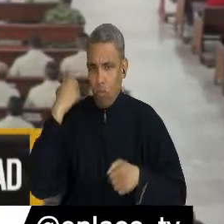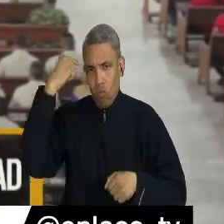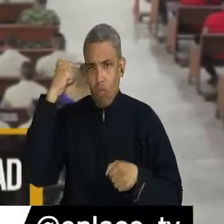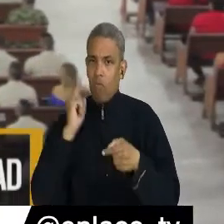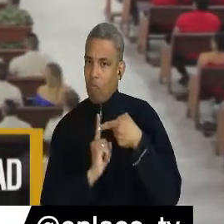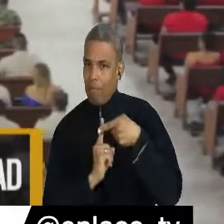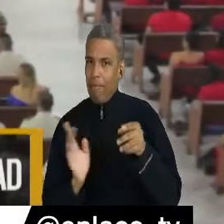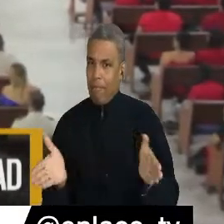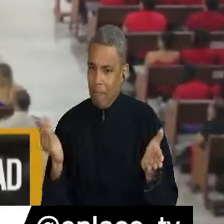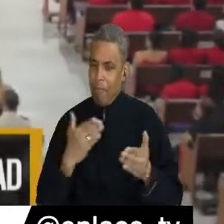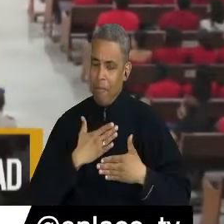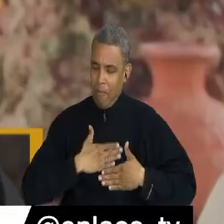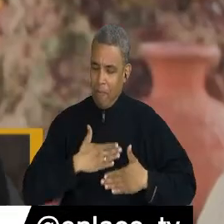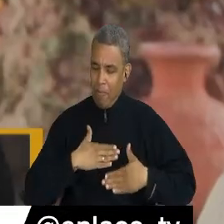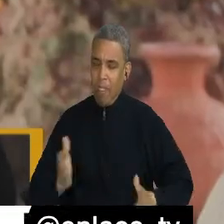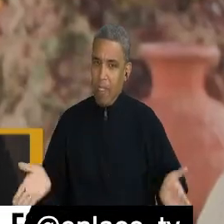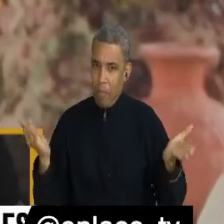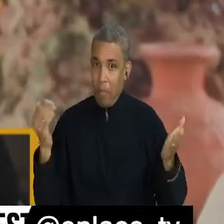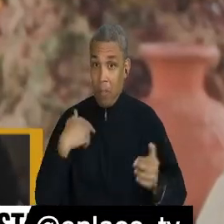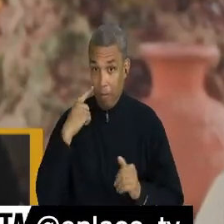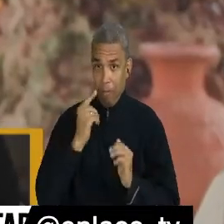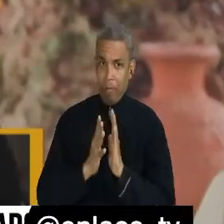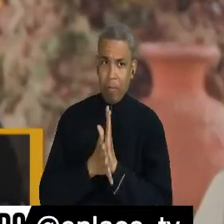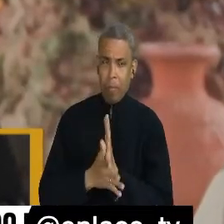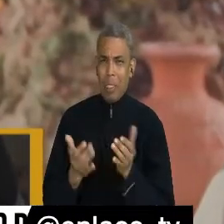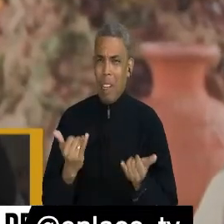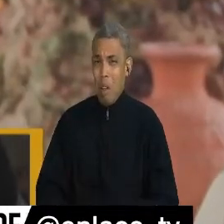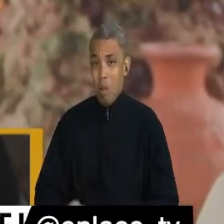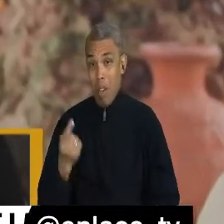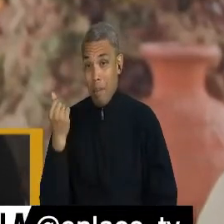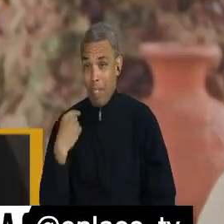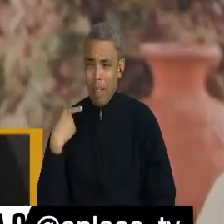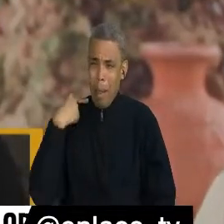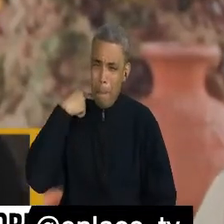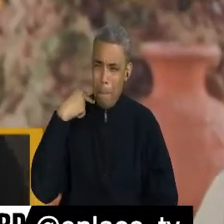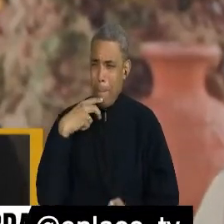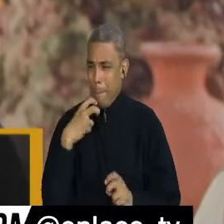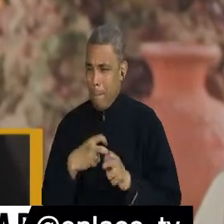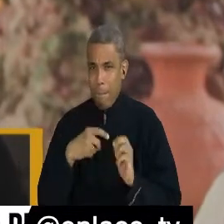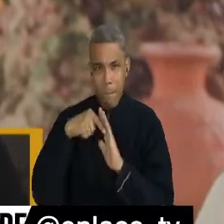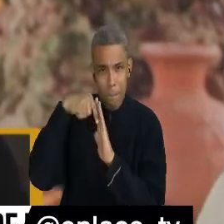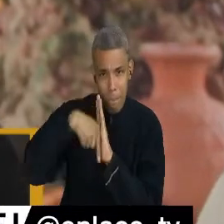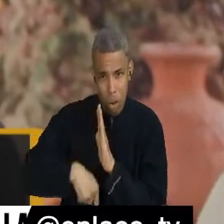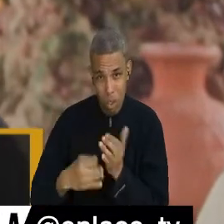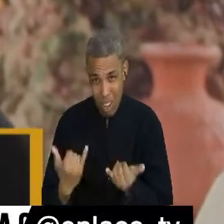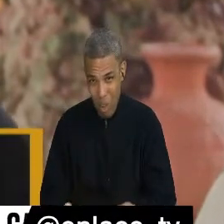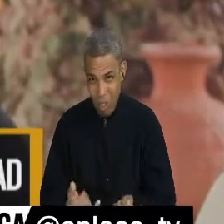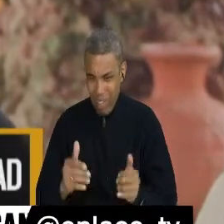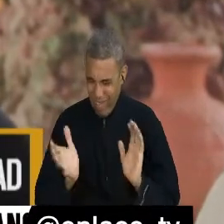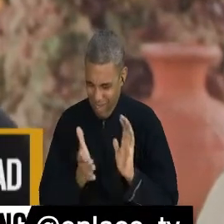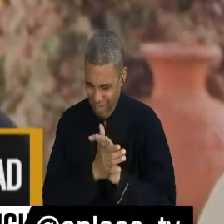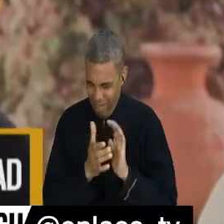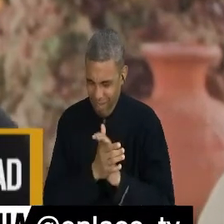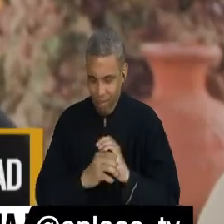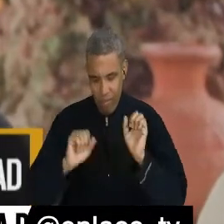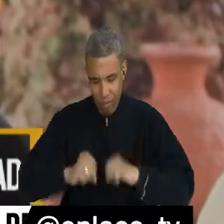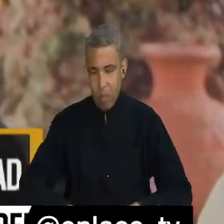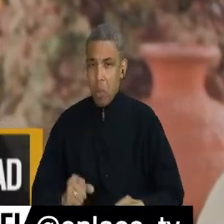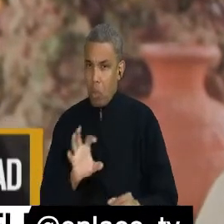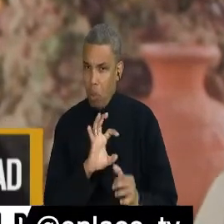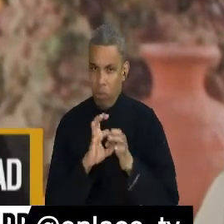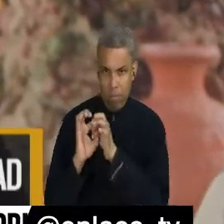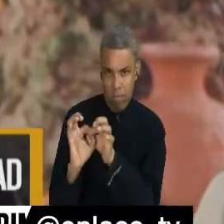aniversario. Un mensaje de optimismo, que vamos a salir de adelante unidos, cogidos de la mano, mirando hacia el mismo